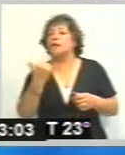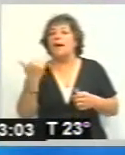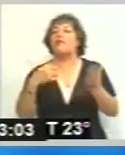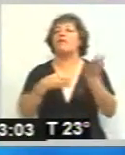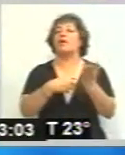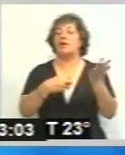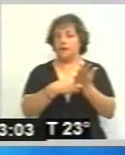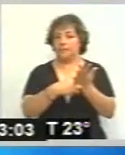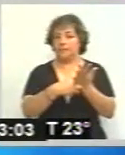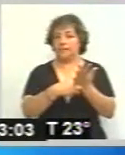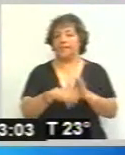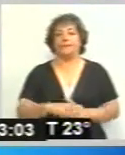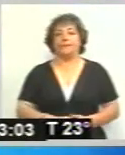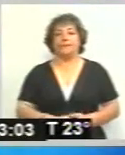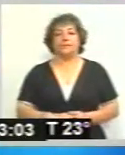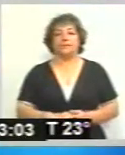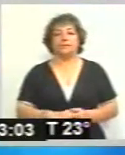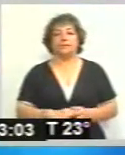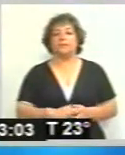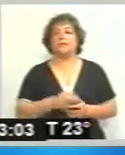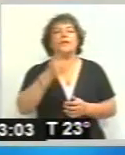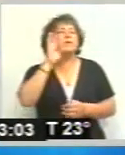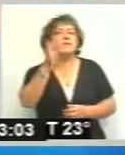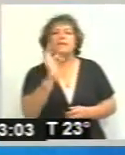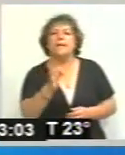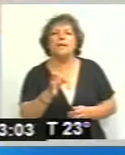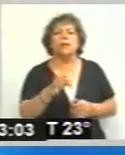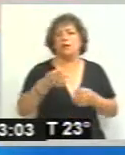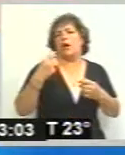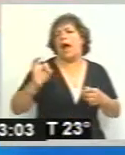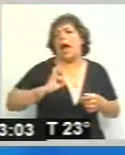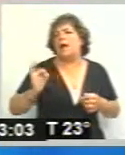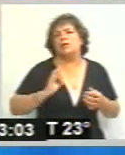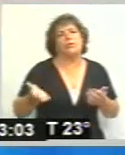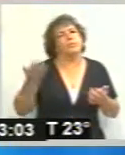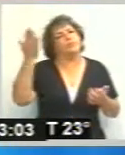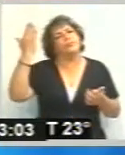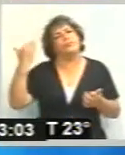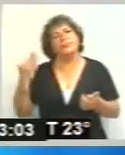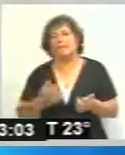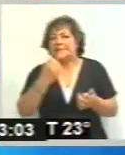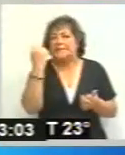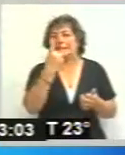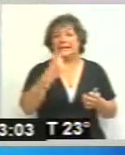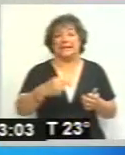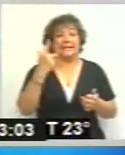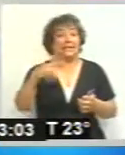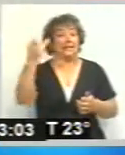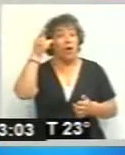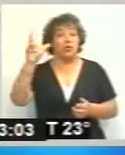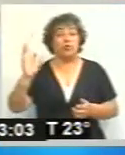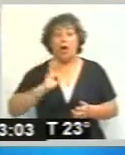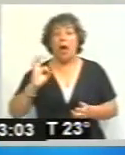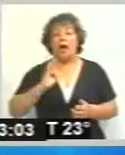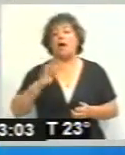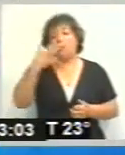fiscales. Bueno, teniendo en cuenta que ha pasado tantos años y recién 38, ¿verdad? Recién